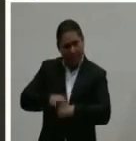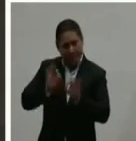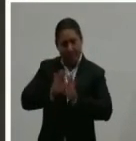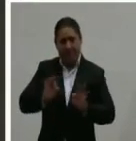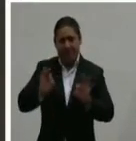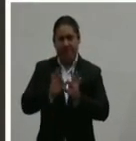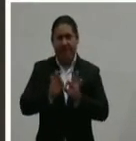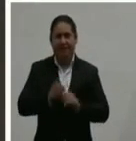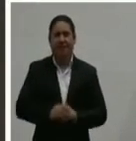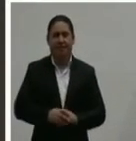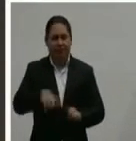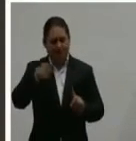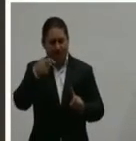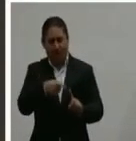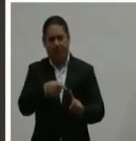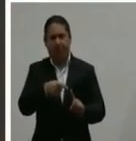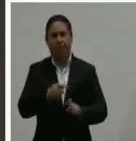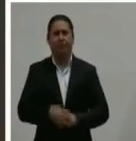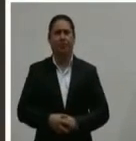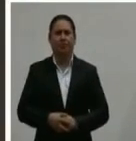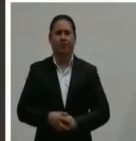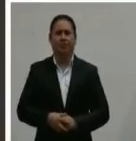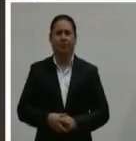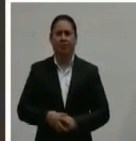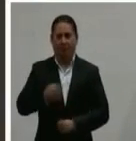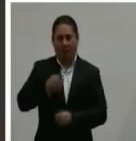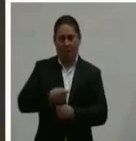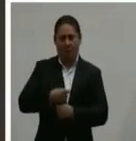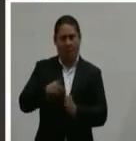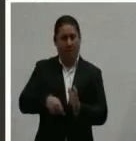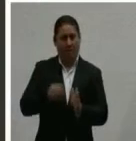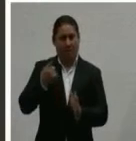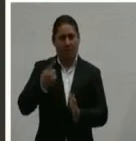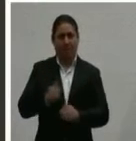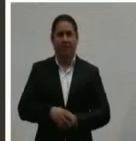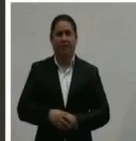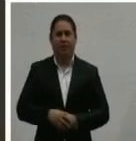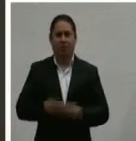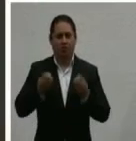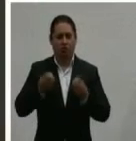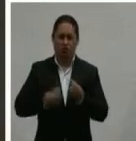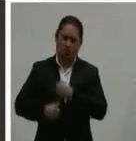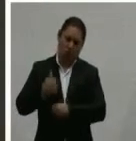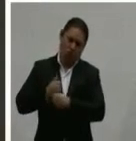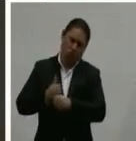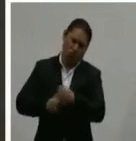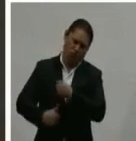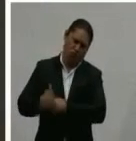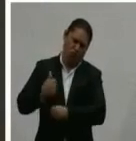relevantes radica en que por primera vez en muchos años